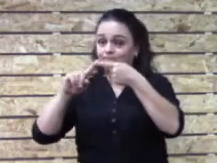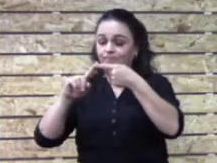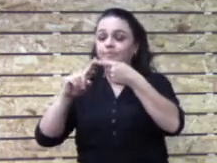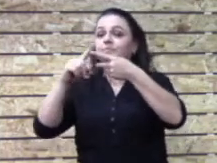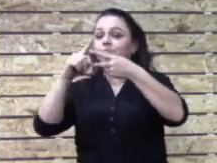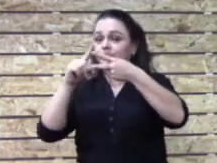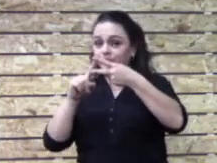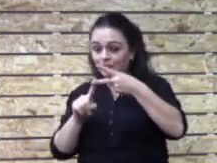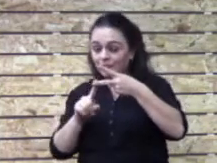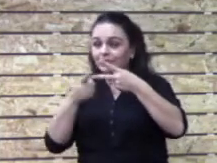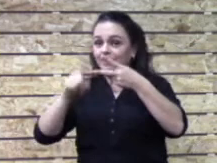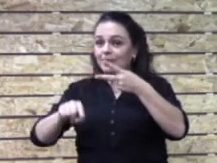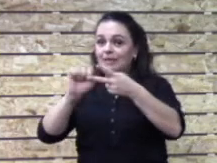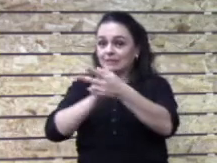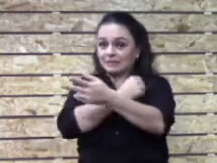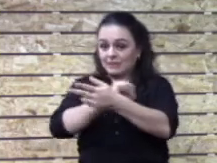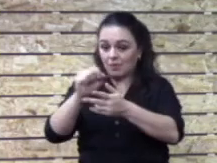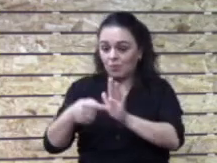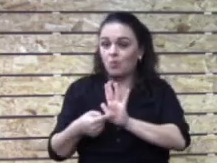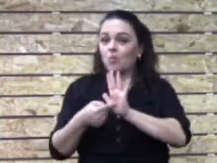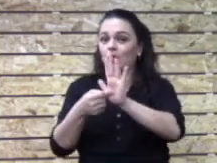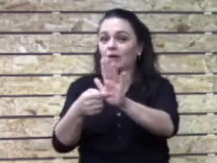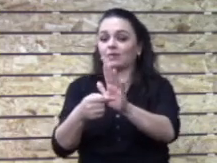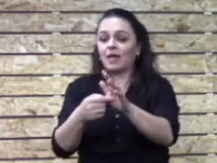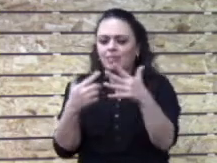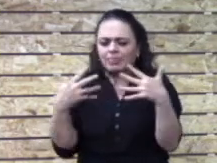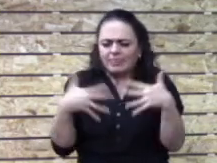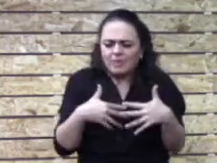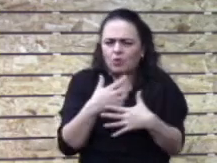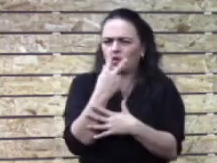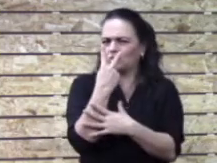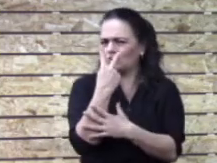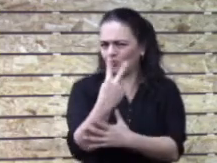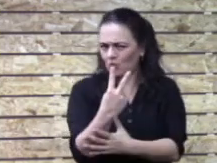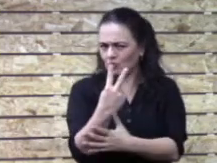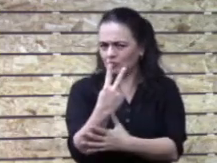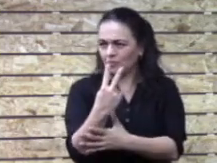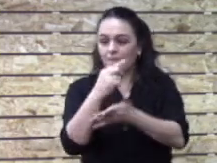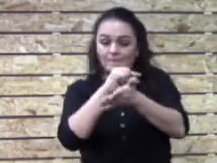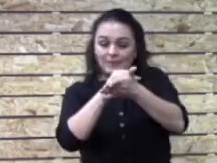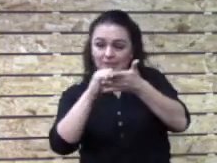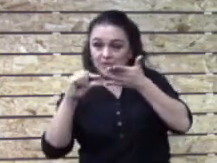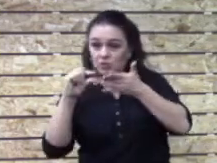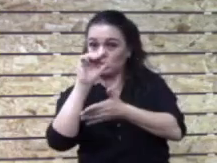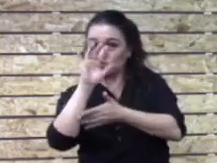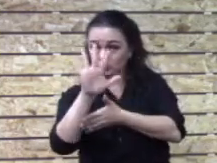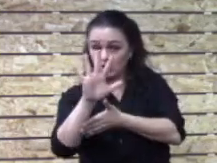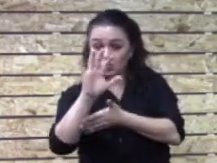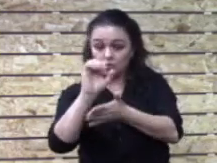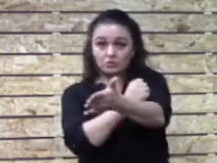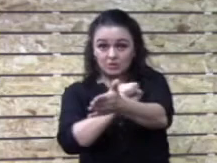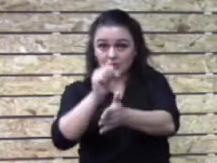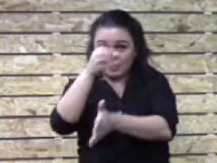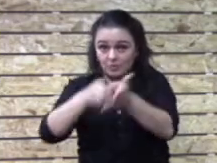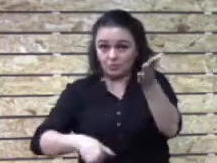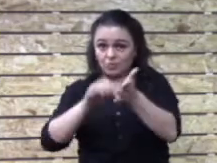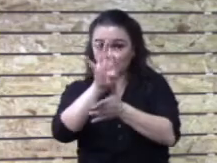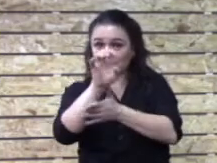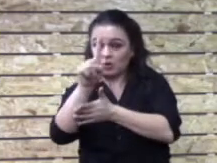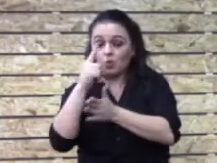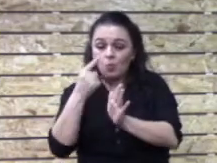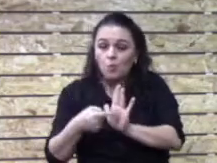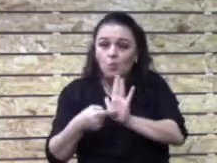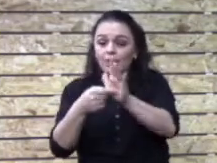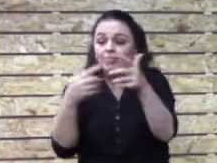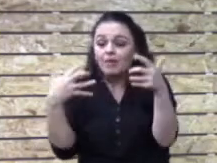enfocar especialmente la palabra temor en el verso número 5. Seguramente el Salmo es escrito como una providencia de Dios a